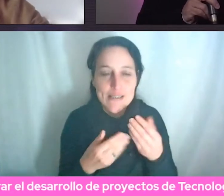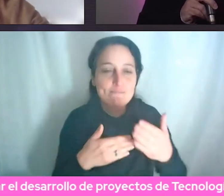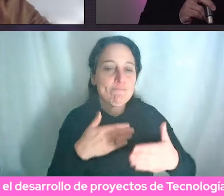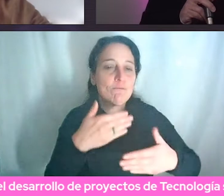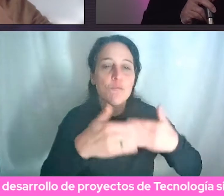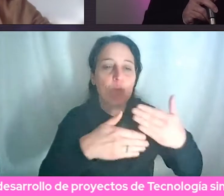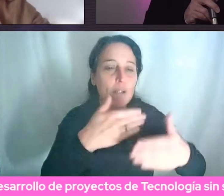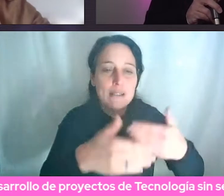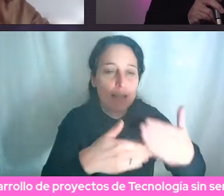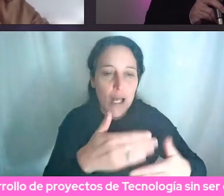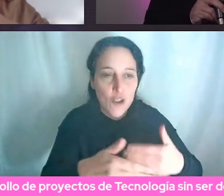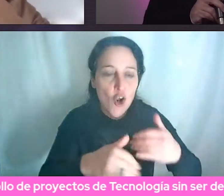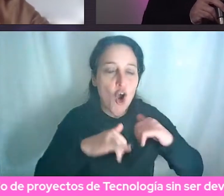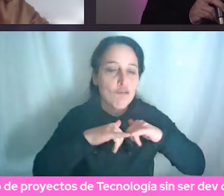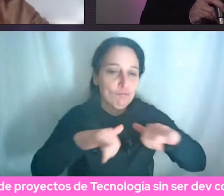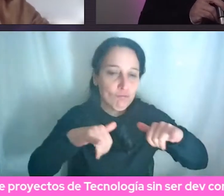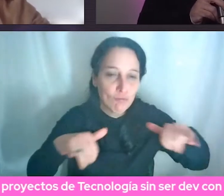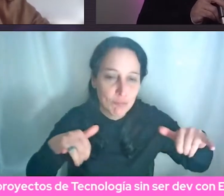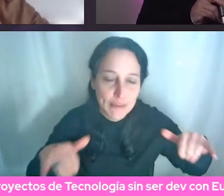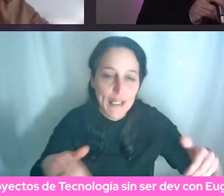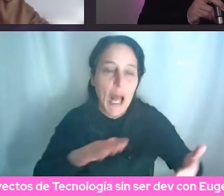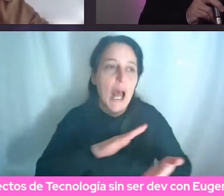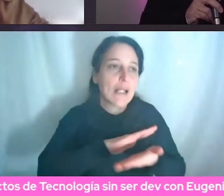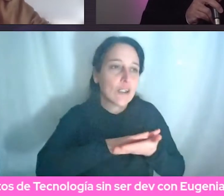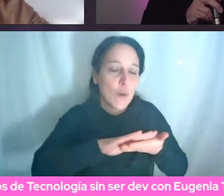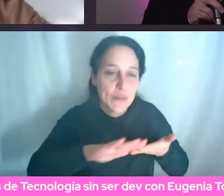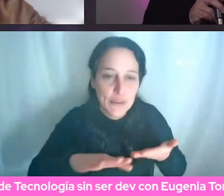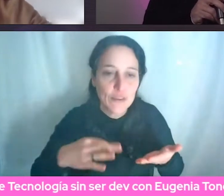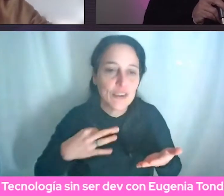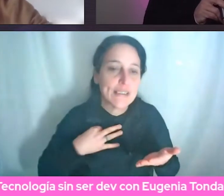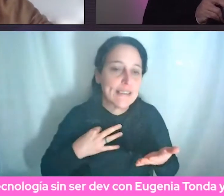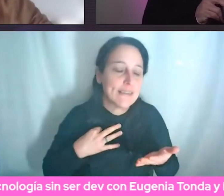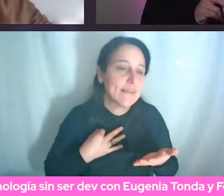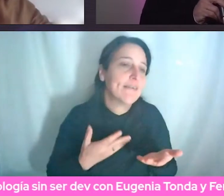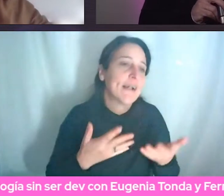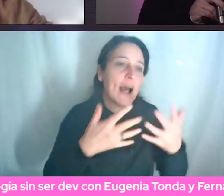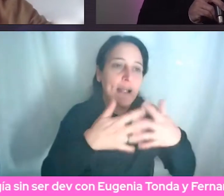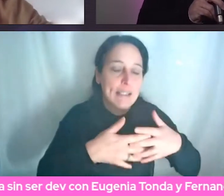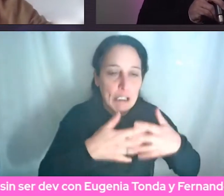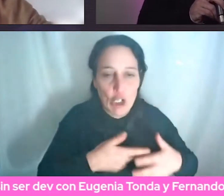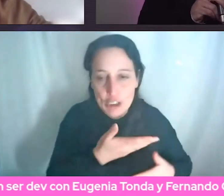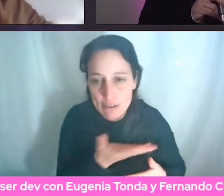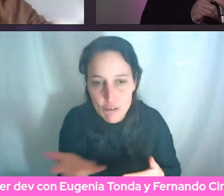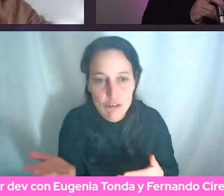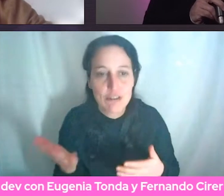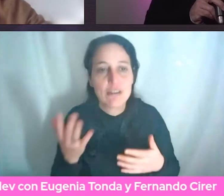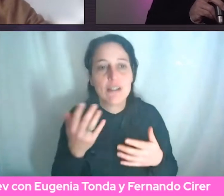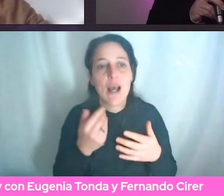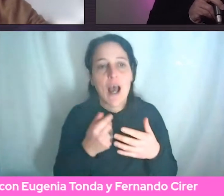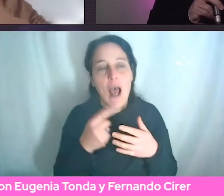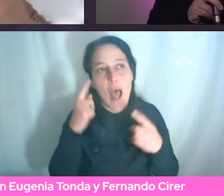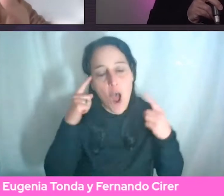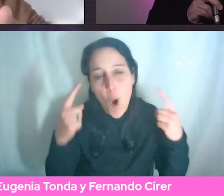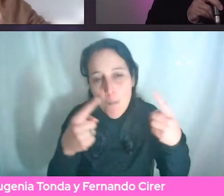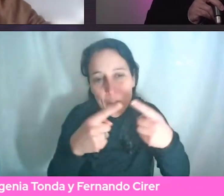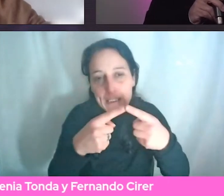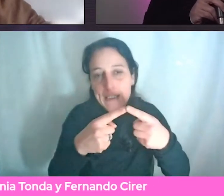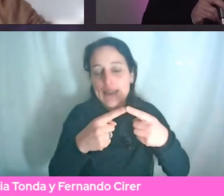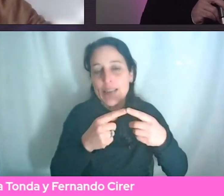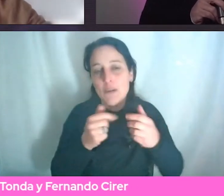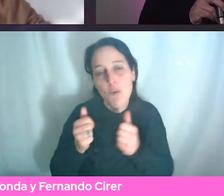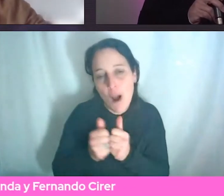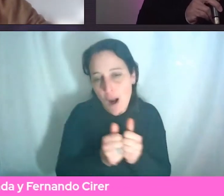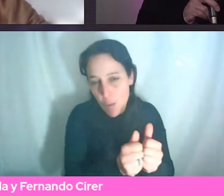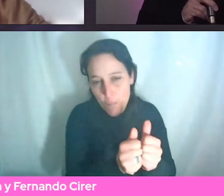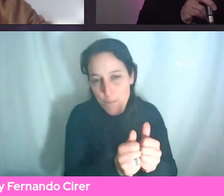de innovación cívica y tecnología social y que tiene este objetivo de acompañar a nuevos líderes para amplificar el